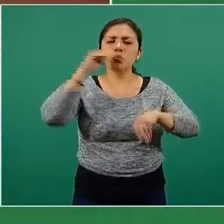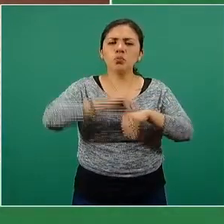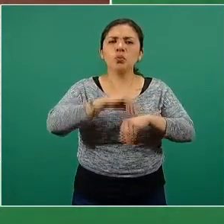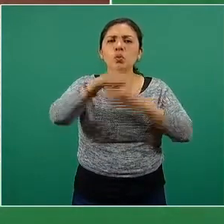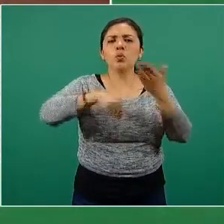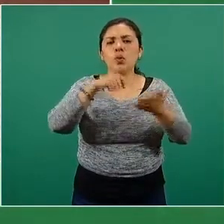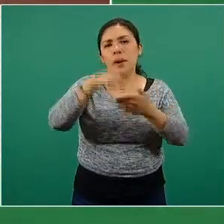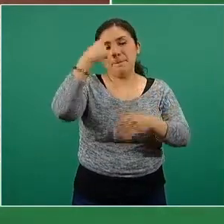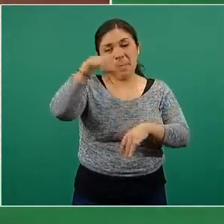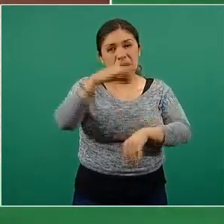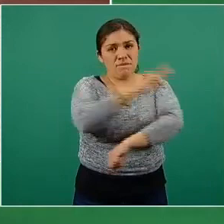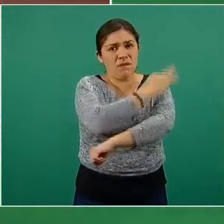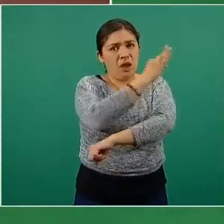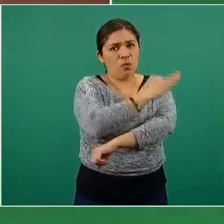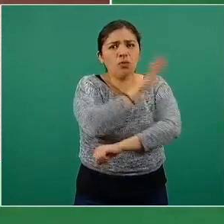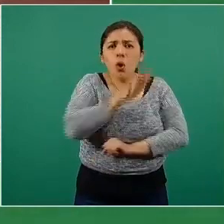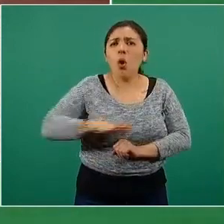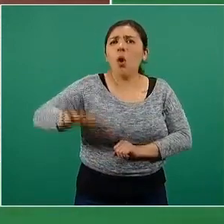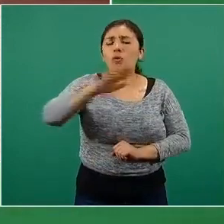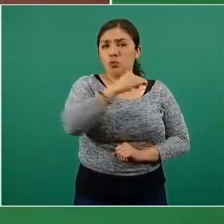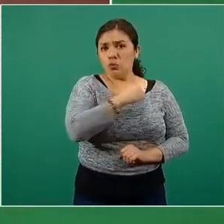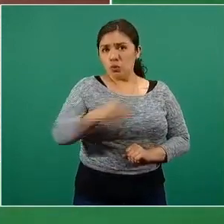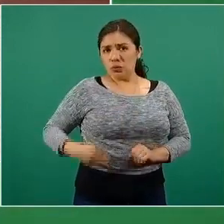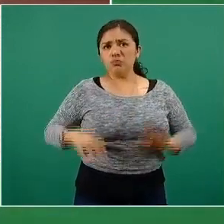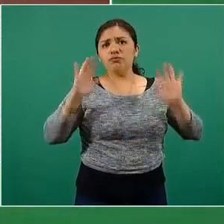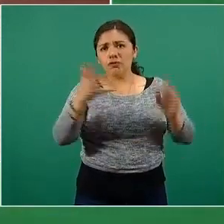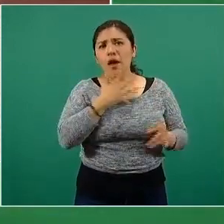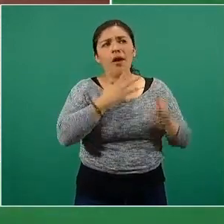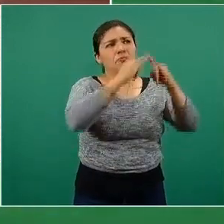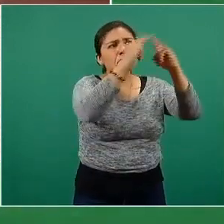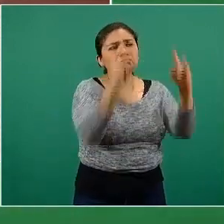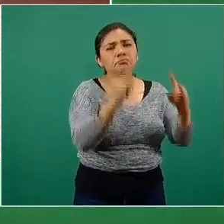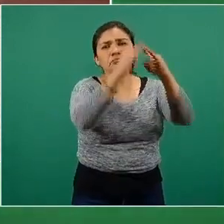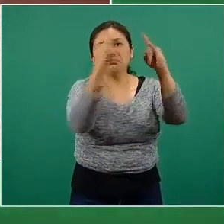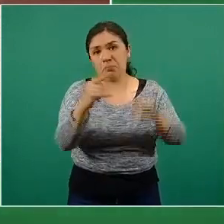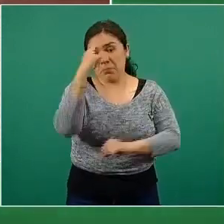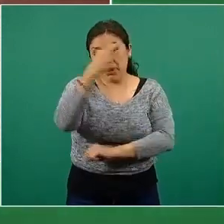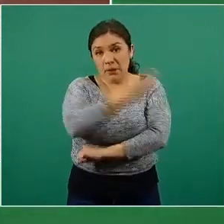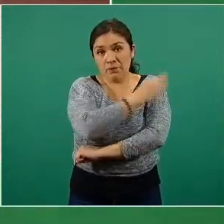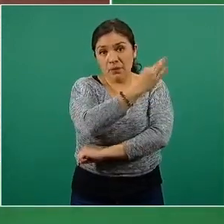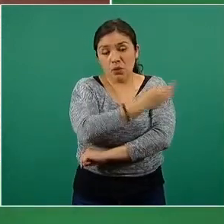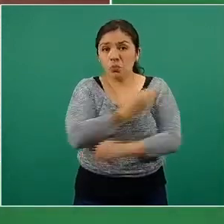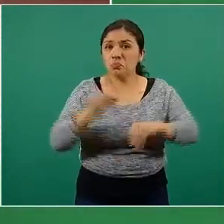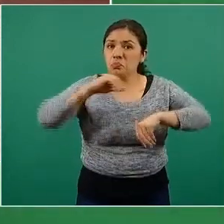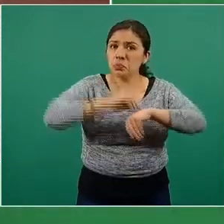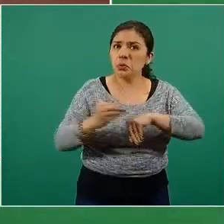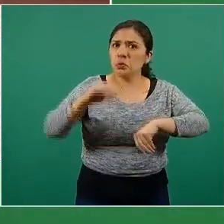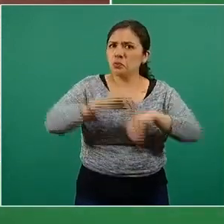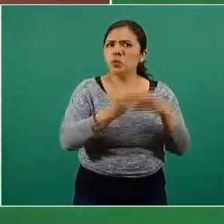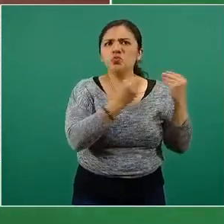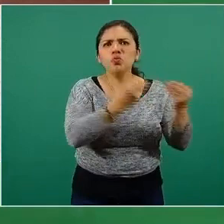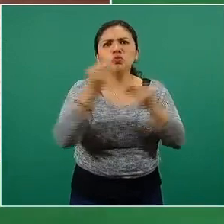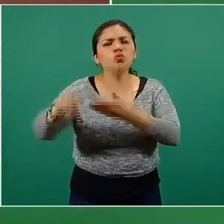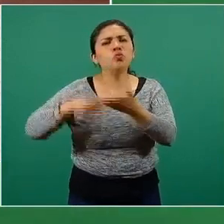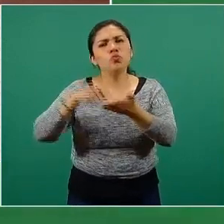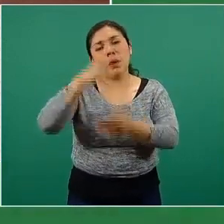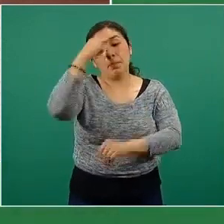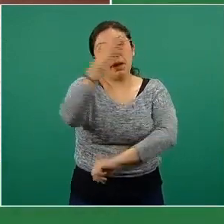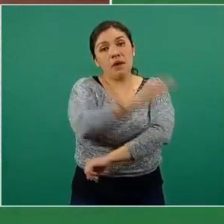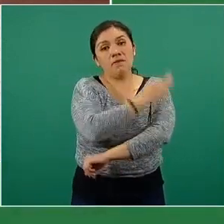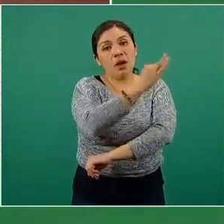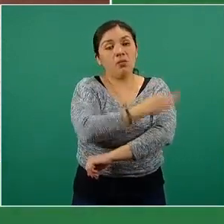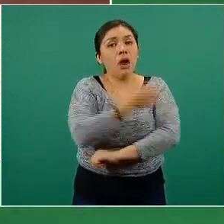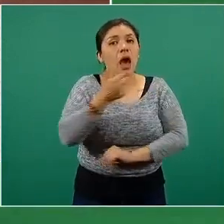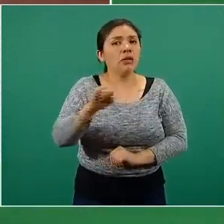de vacunación en todos los municipios. Todos los municipios han tenido y hemos activado múltiples sitios de vacunación en